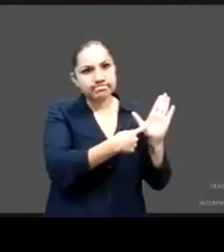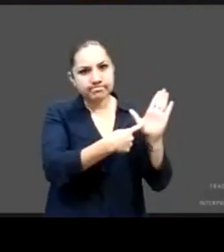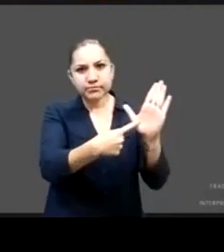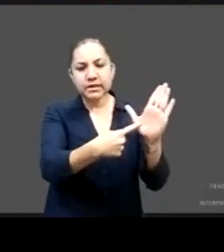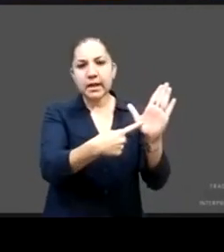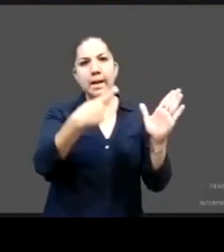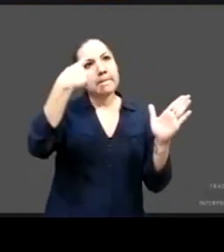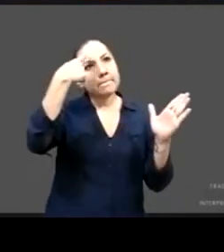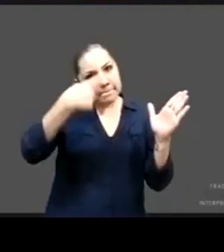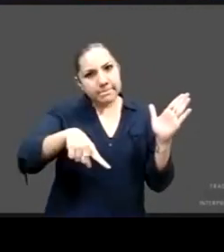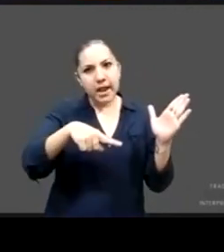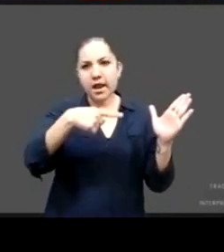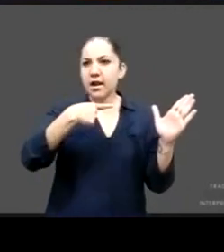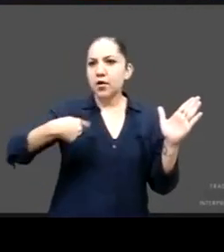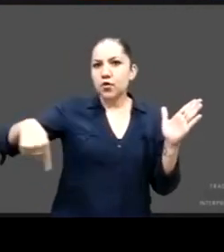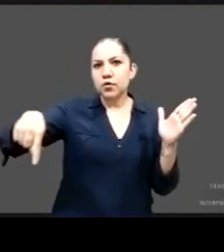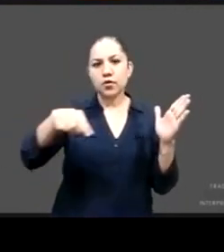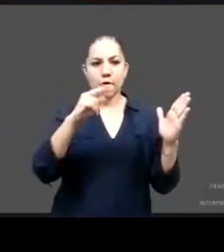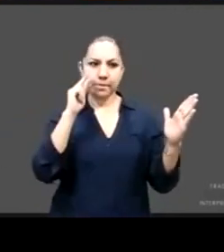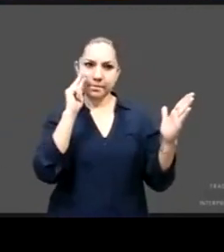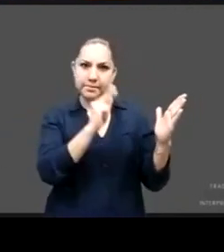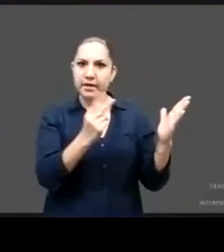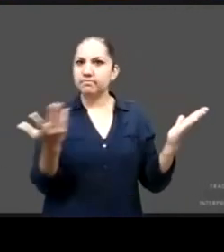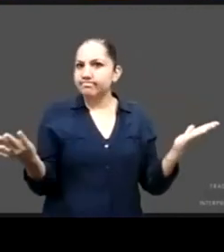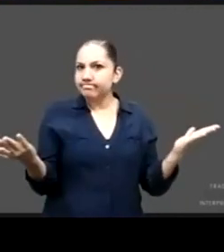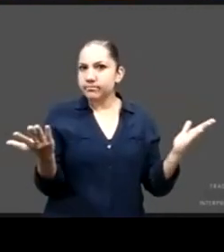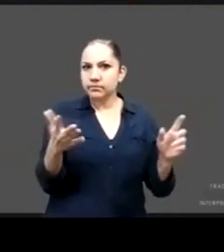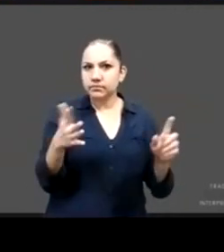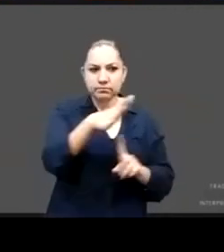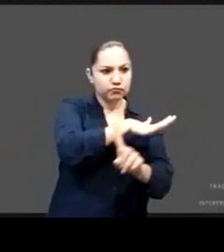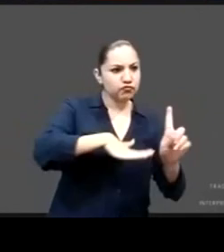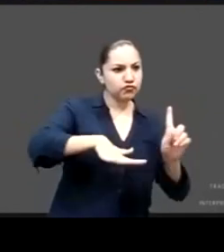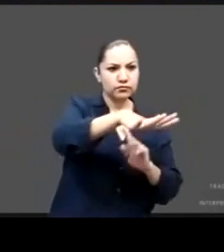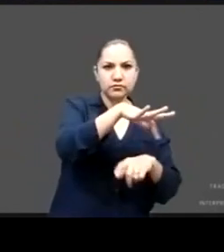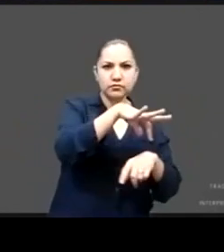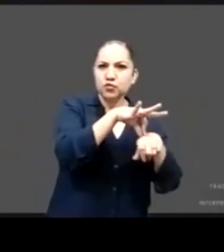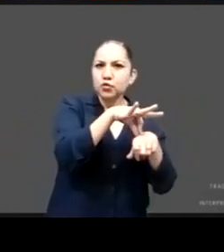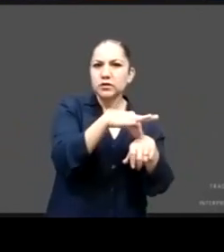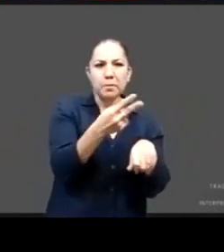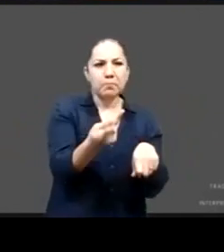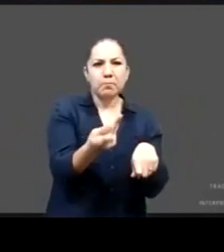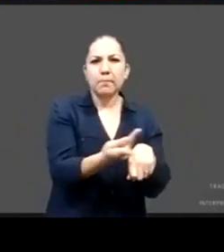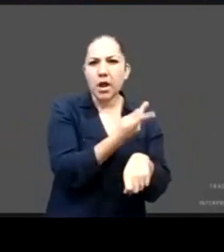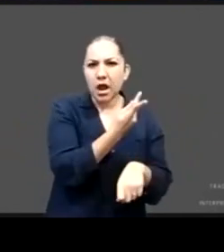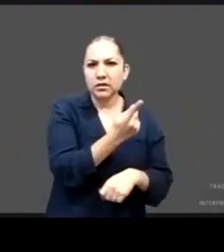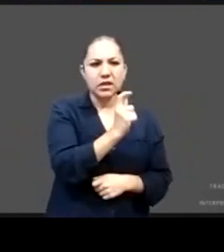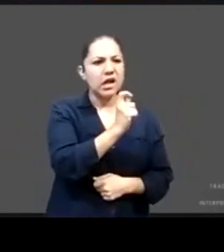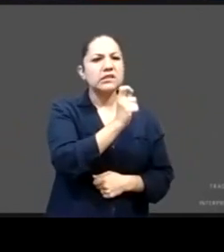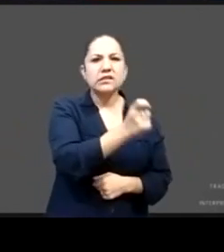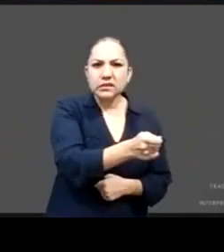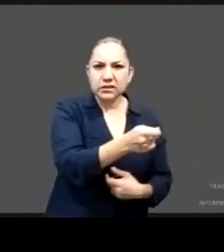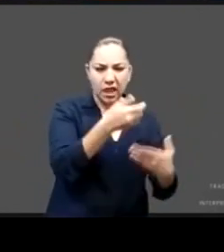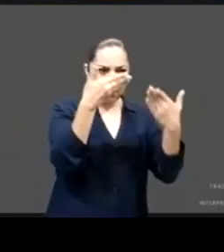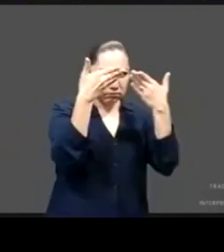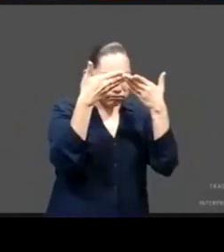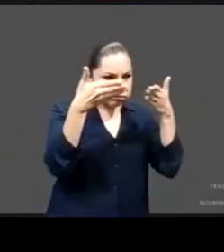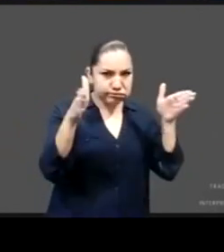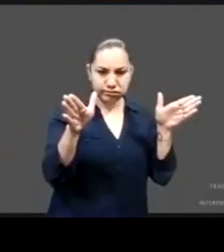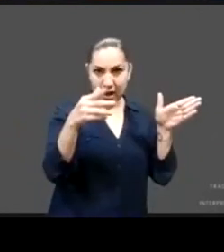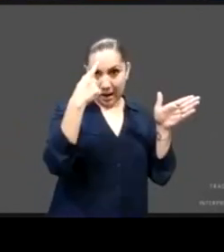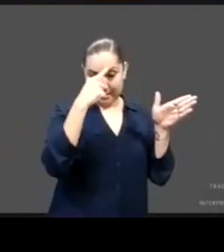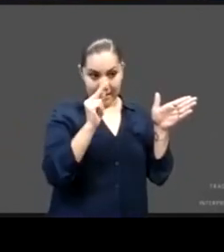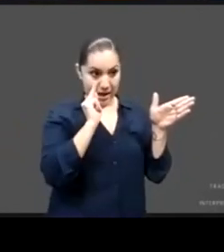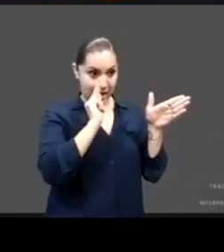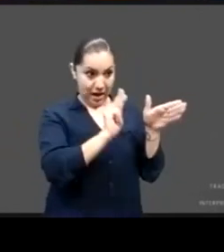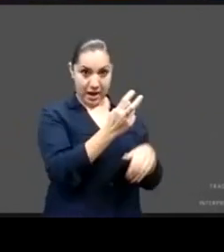lo que está ocurriendo en nuestra realidad y cómo de esa manera nos abre boca en torno a las